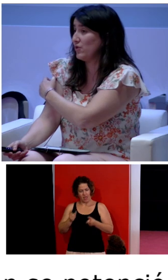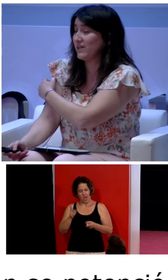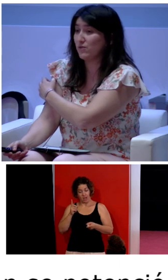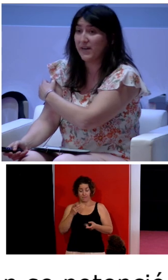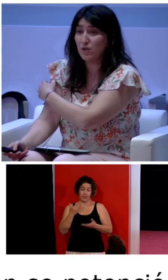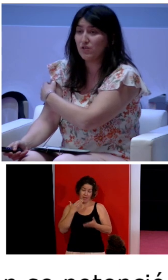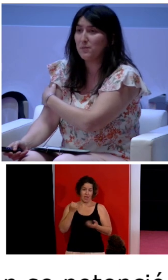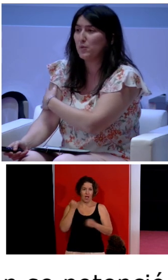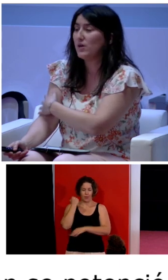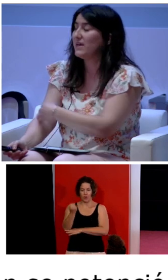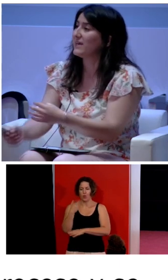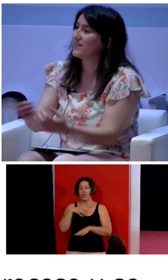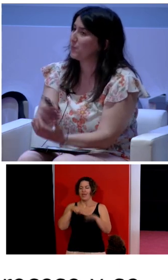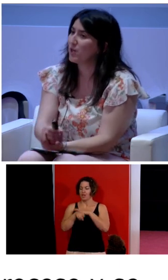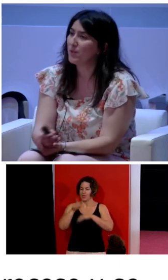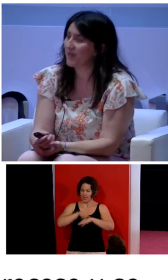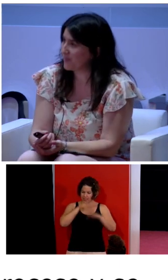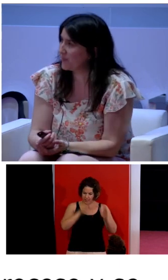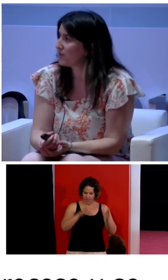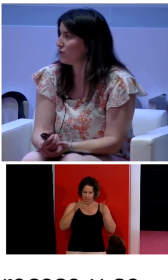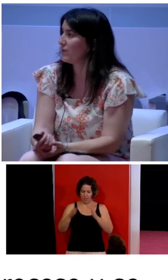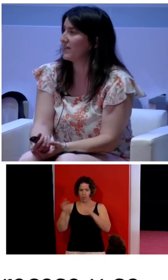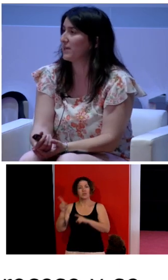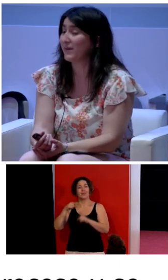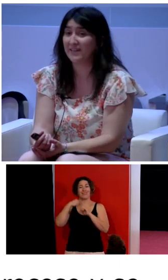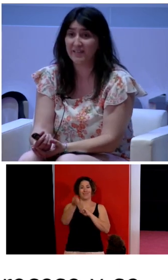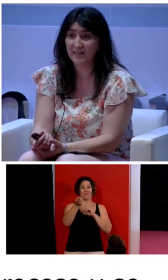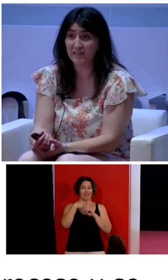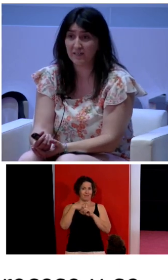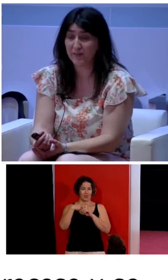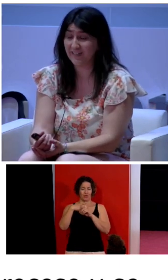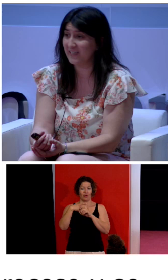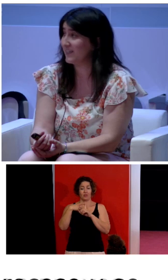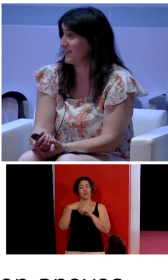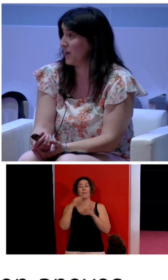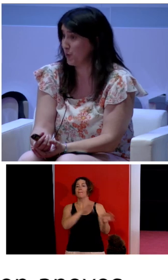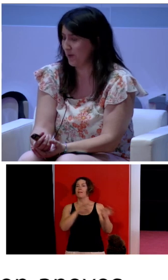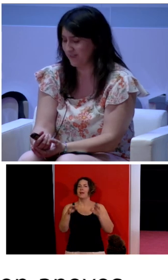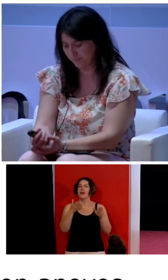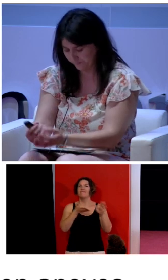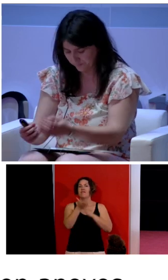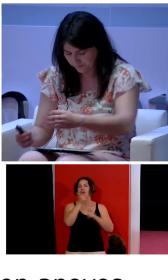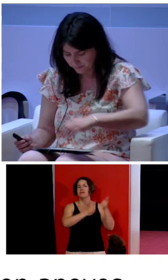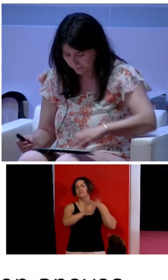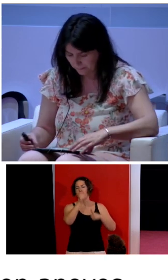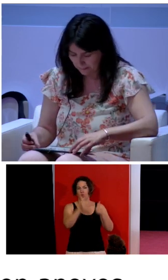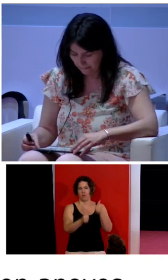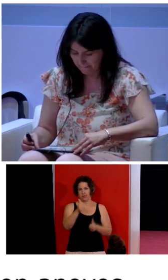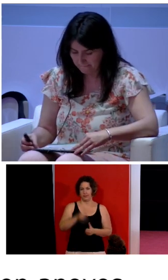apoyo, gestionaran los tiempos y también los desplazamientos para el día de las pruebas.